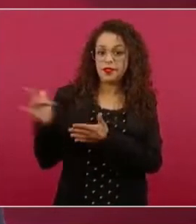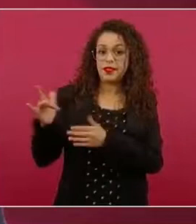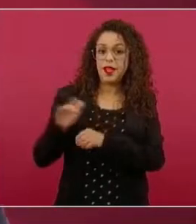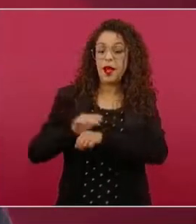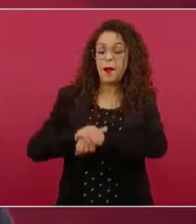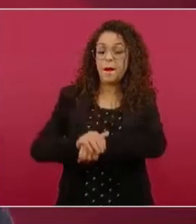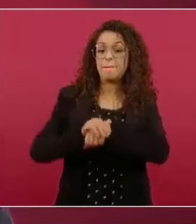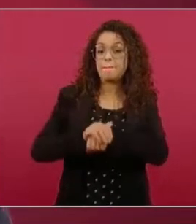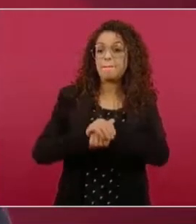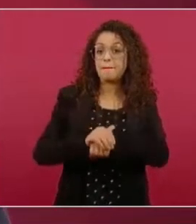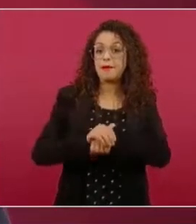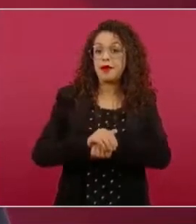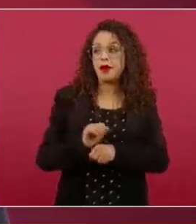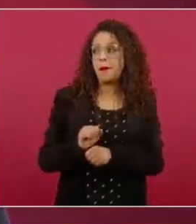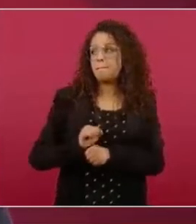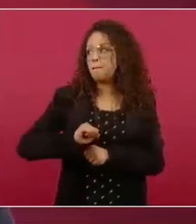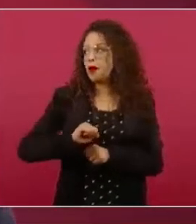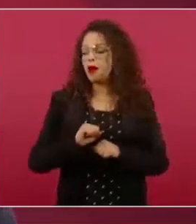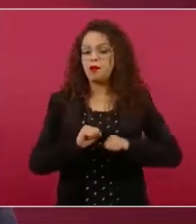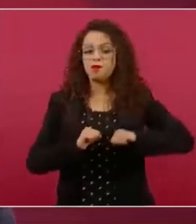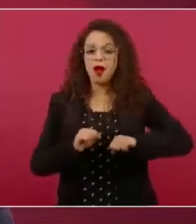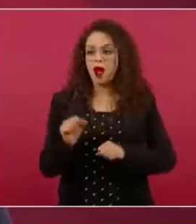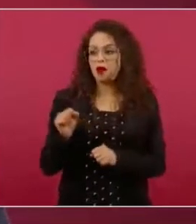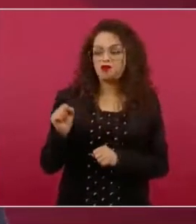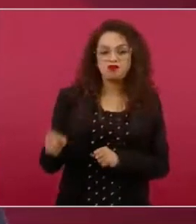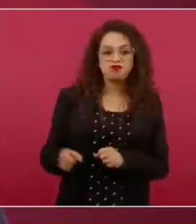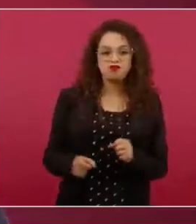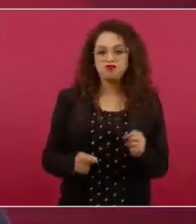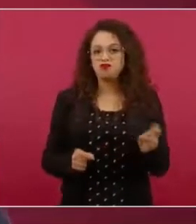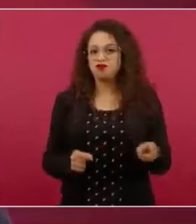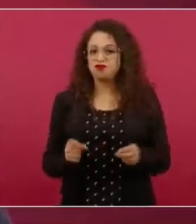porque ellos eran los que mandaban,